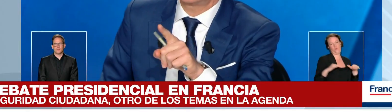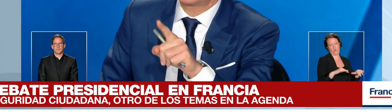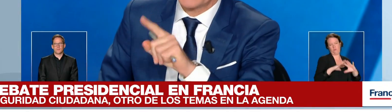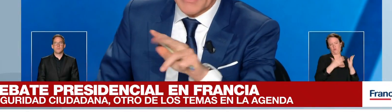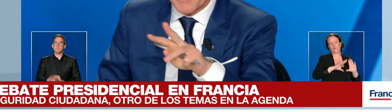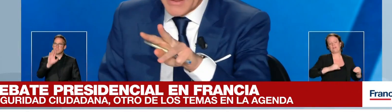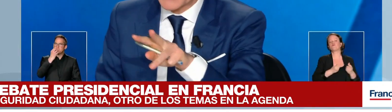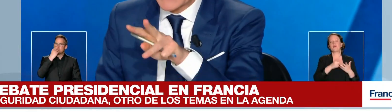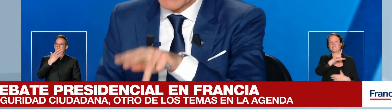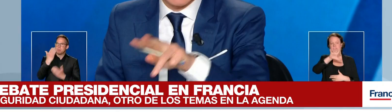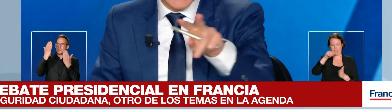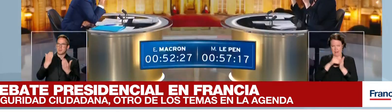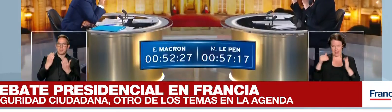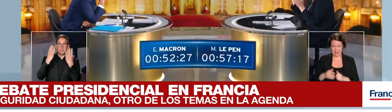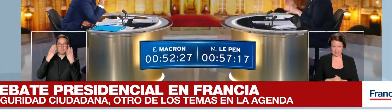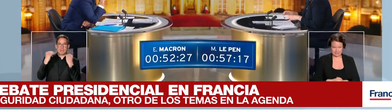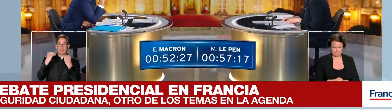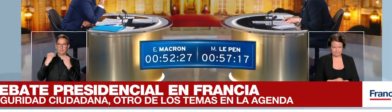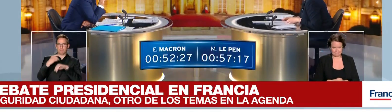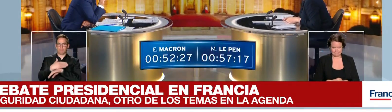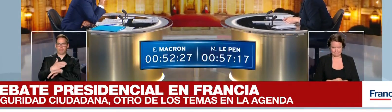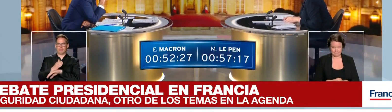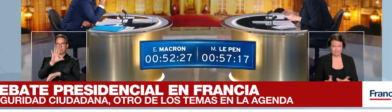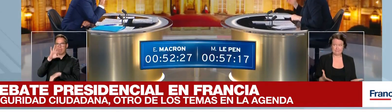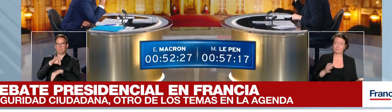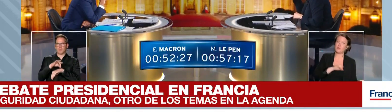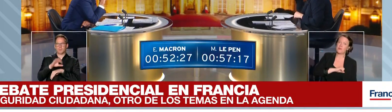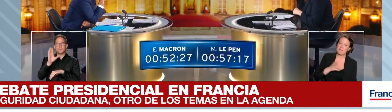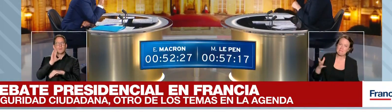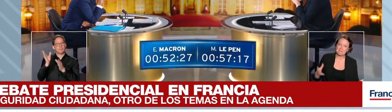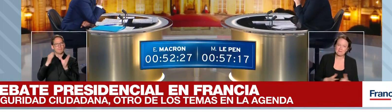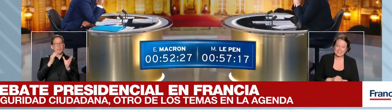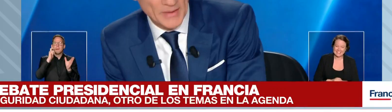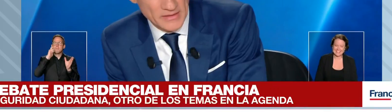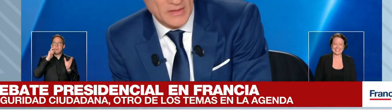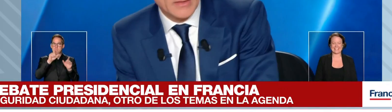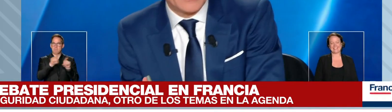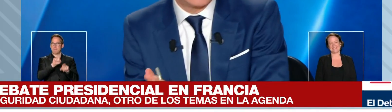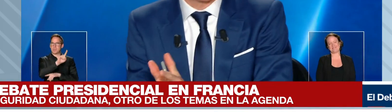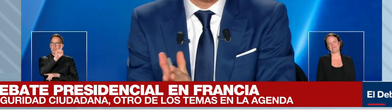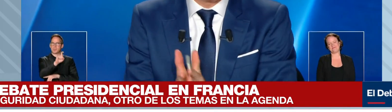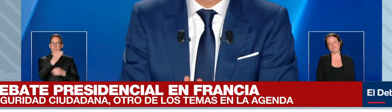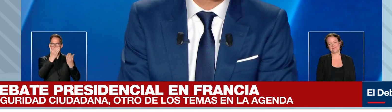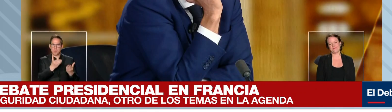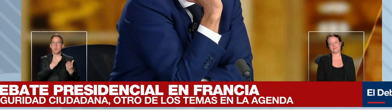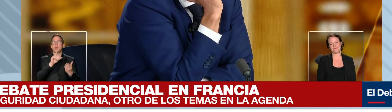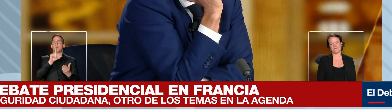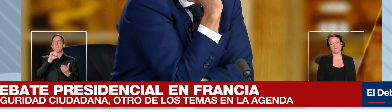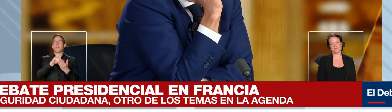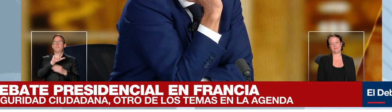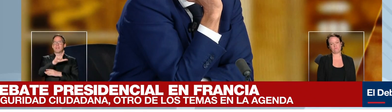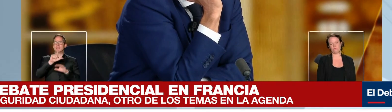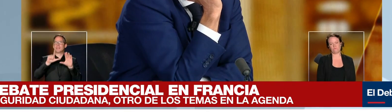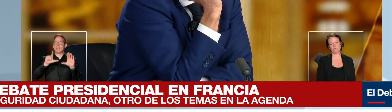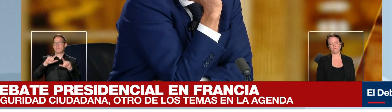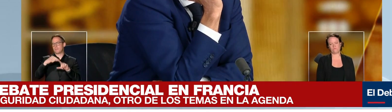25.000 son absolutamente necesarios. Tiene más de 7 minutos por encima. Misma pregunta para el señor Macron. En